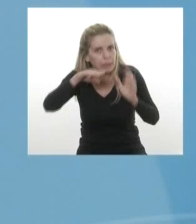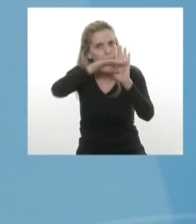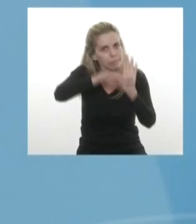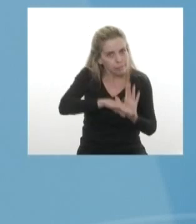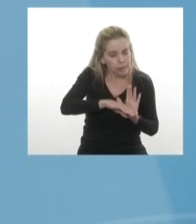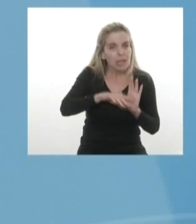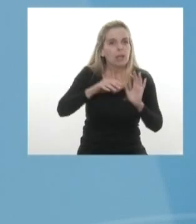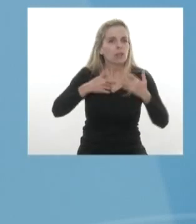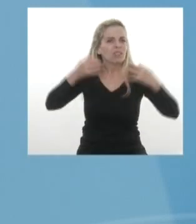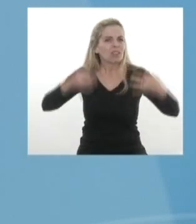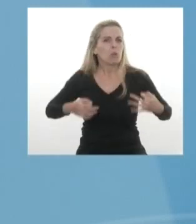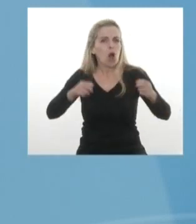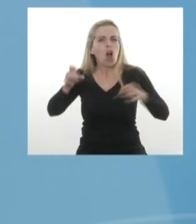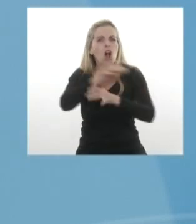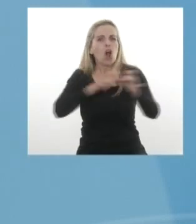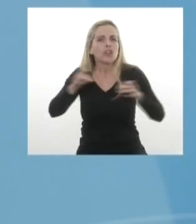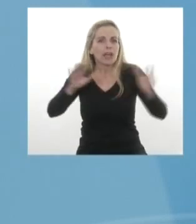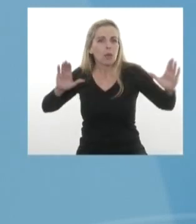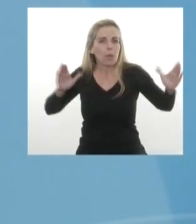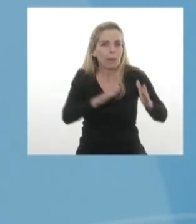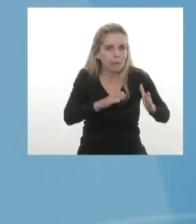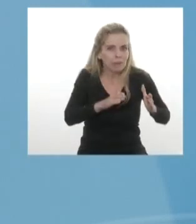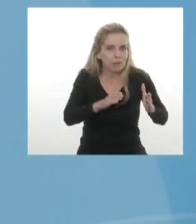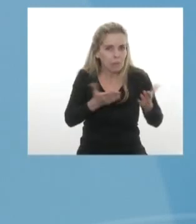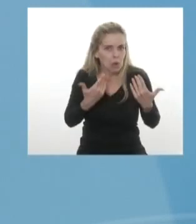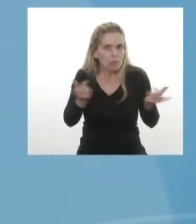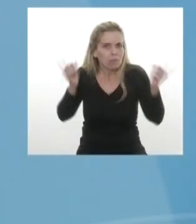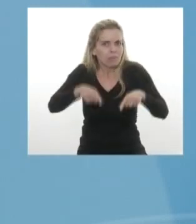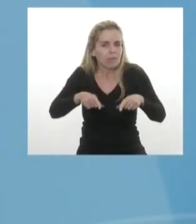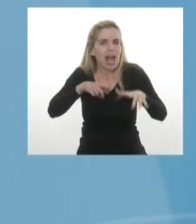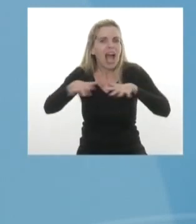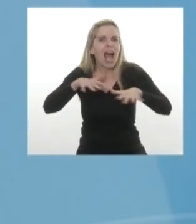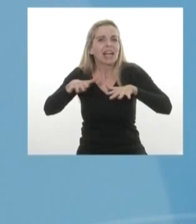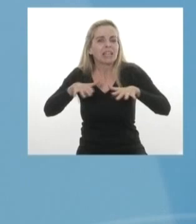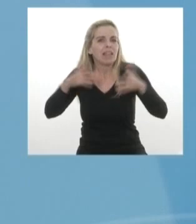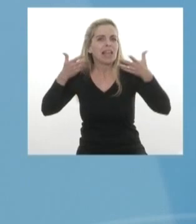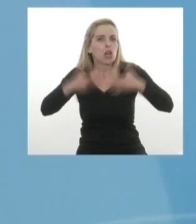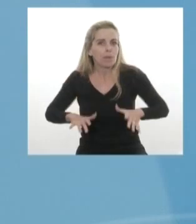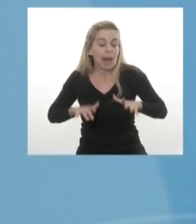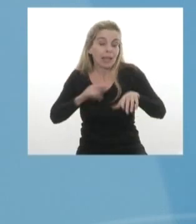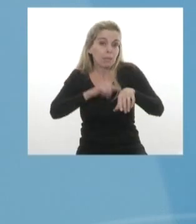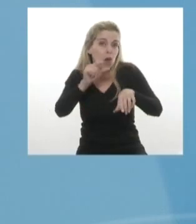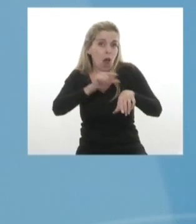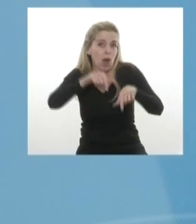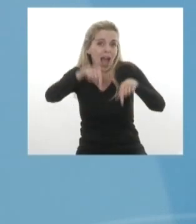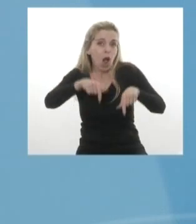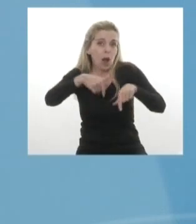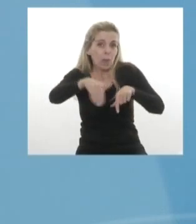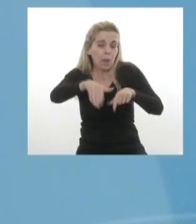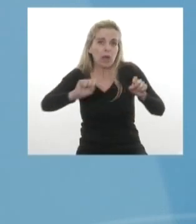ceder y podremos recuperar rápidamente las actividades que temporariamente